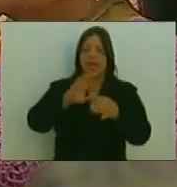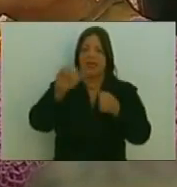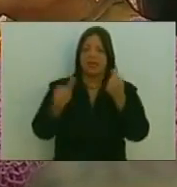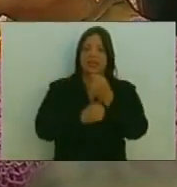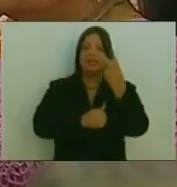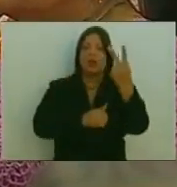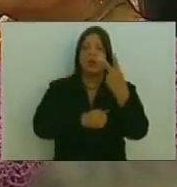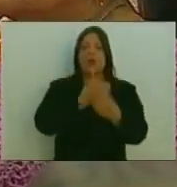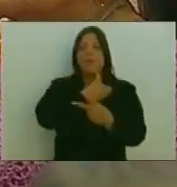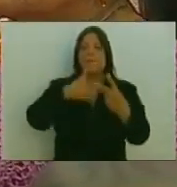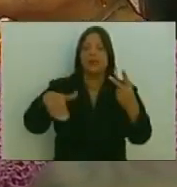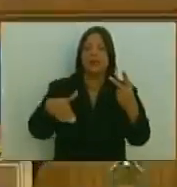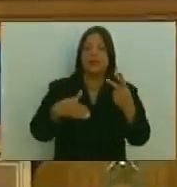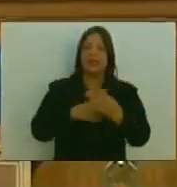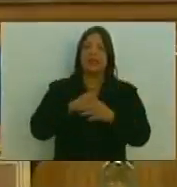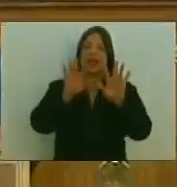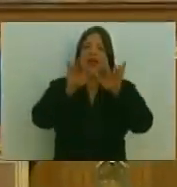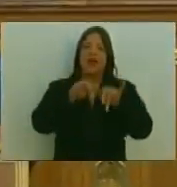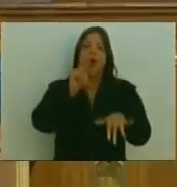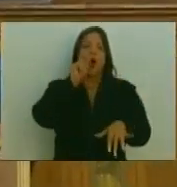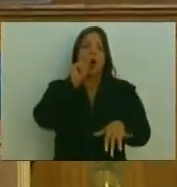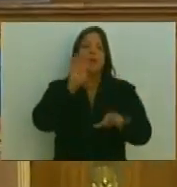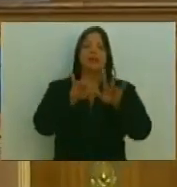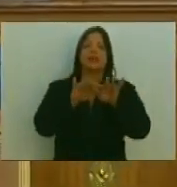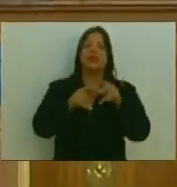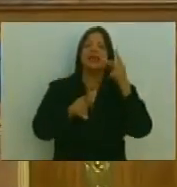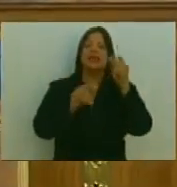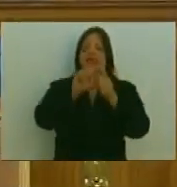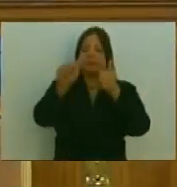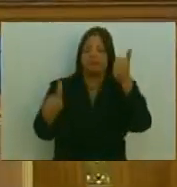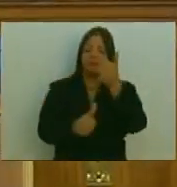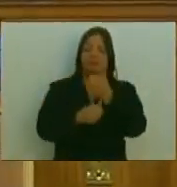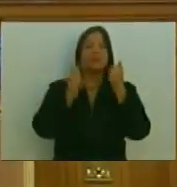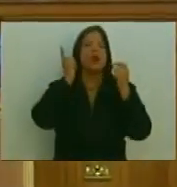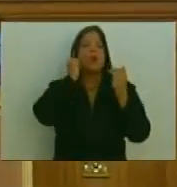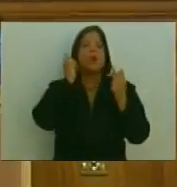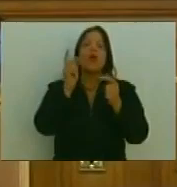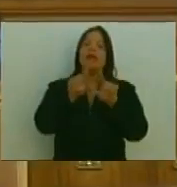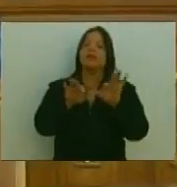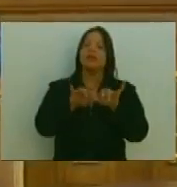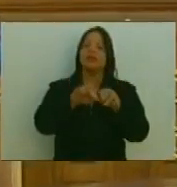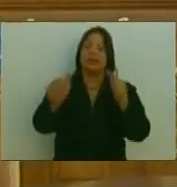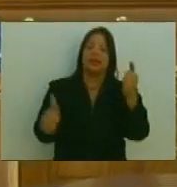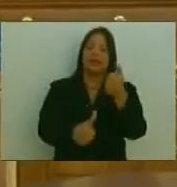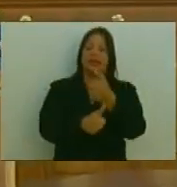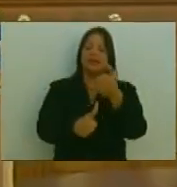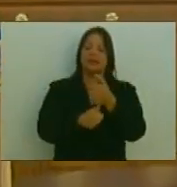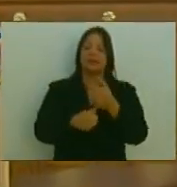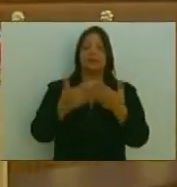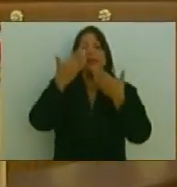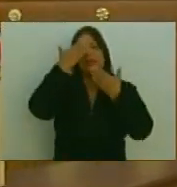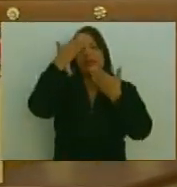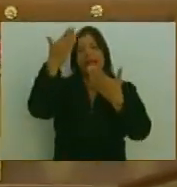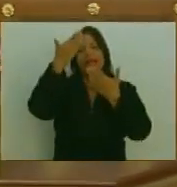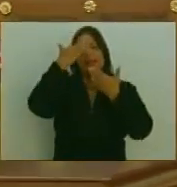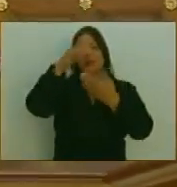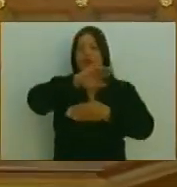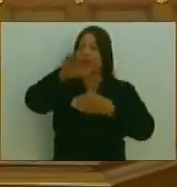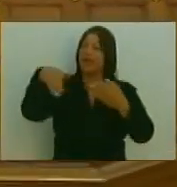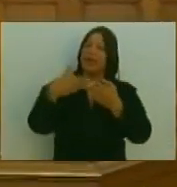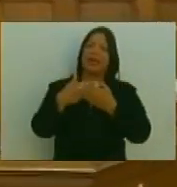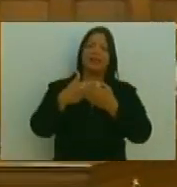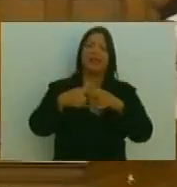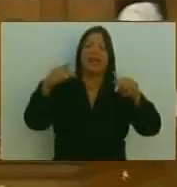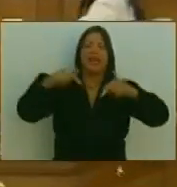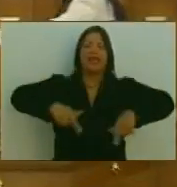segundo vicepresidente, Fidel Ernesto Vázquez, secretario, Carolis Pérez González, subsecretaria. Muchísimas gracias a todos